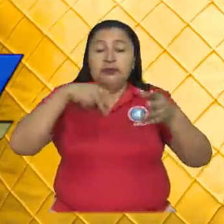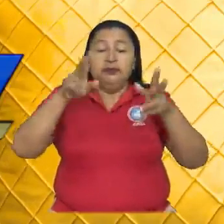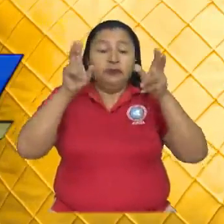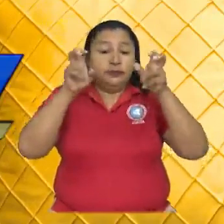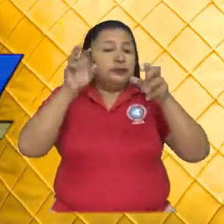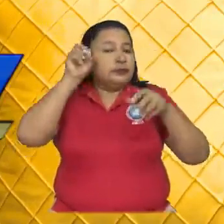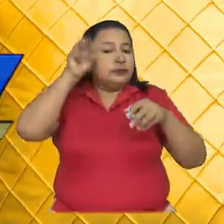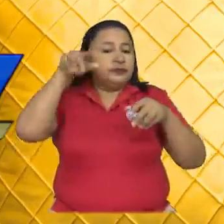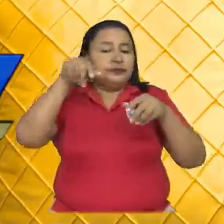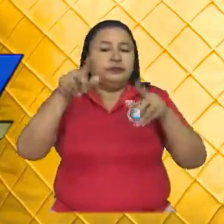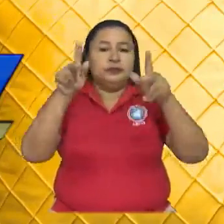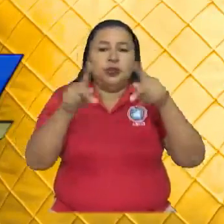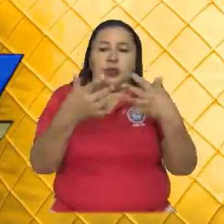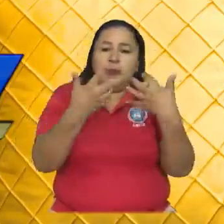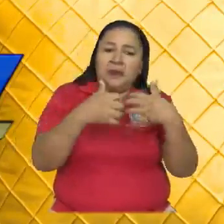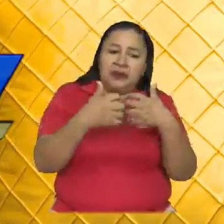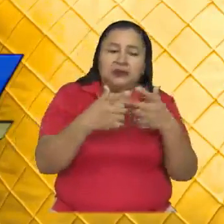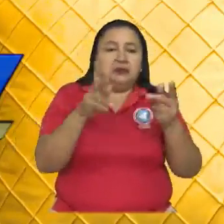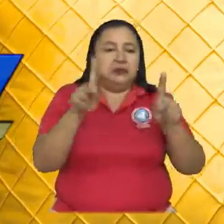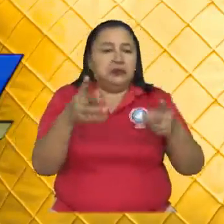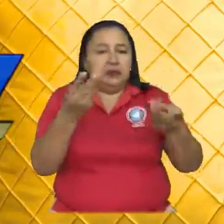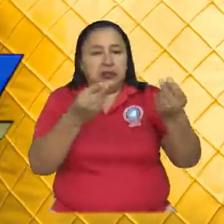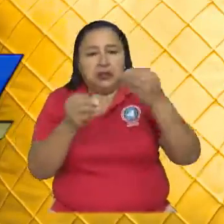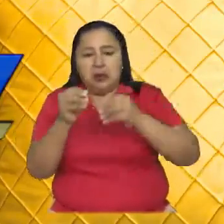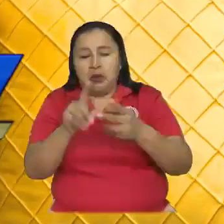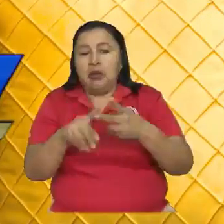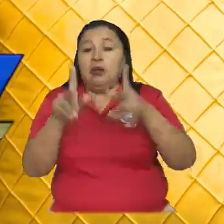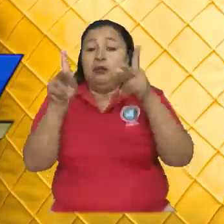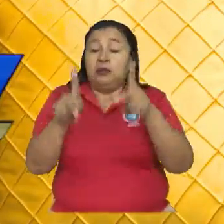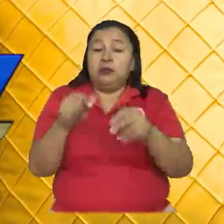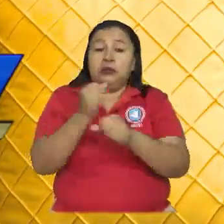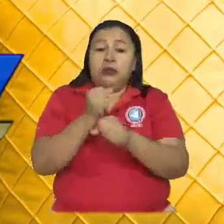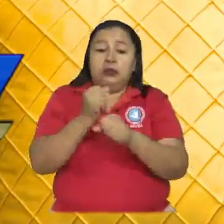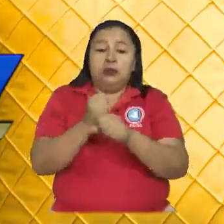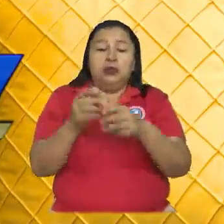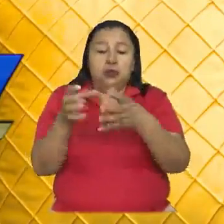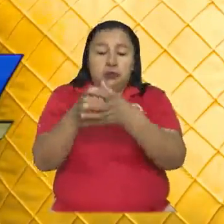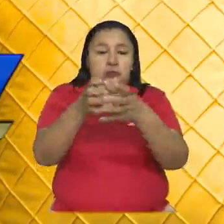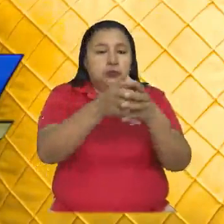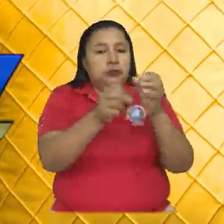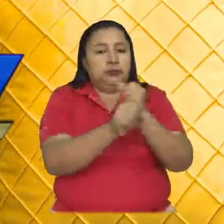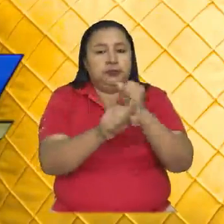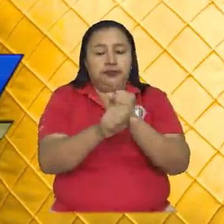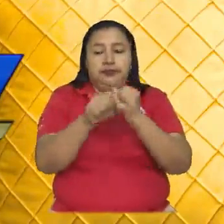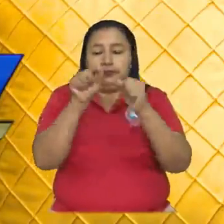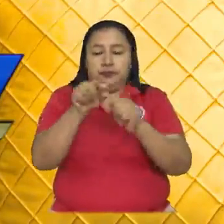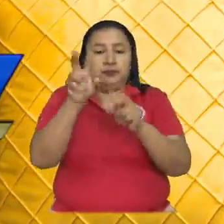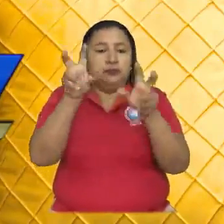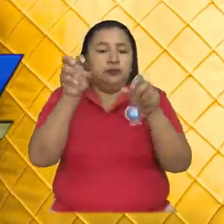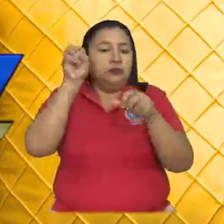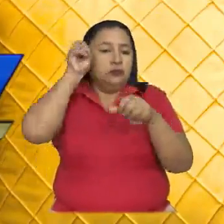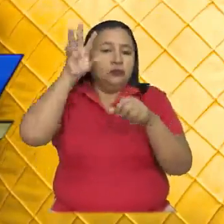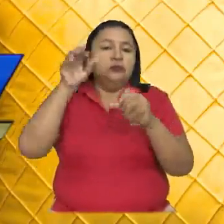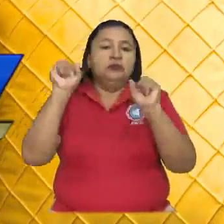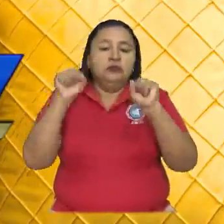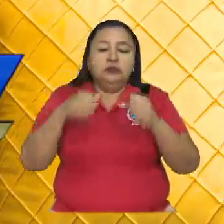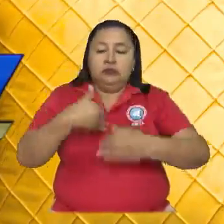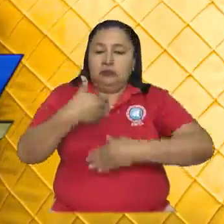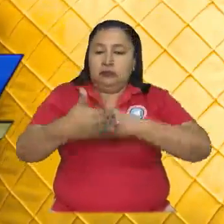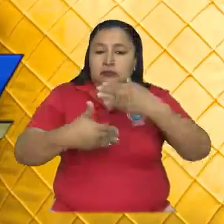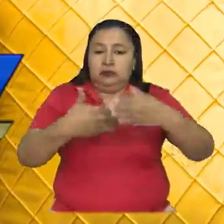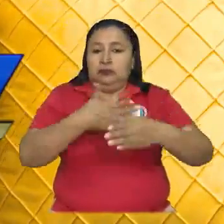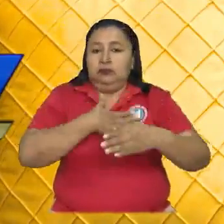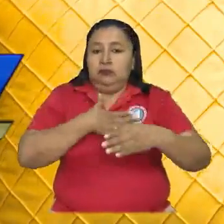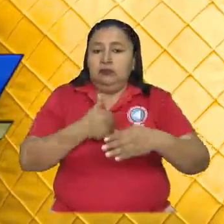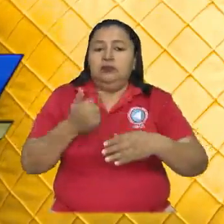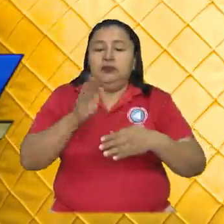a los empresarios, a los emprendedores, a los protagonistas de nuestro sector, de manera que puedan ir mejorando también la calidad de